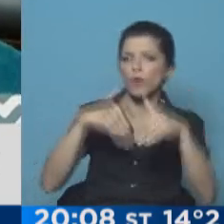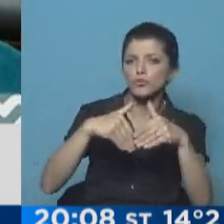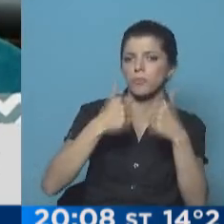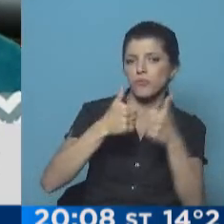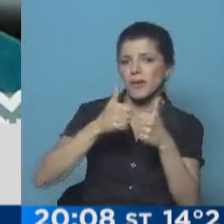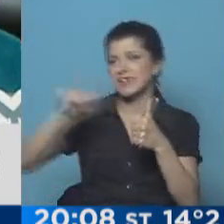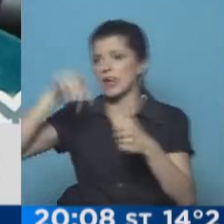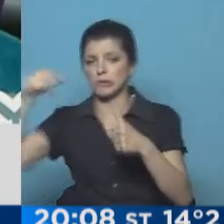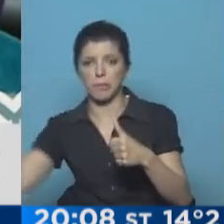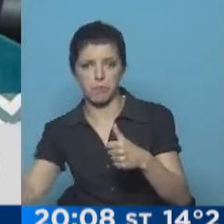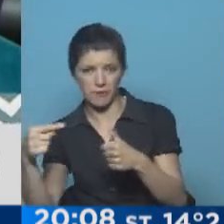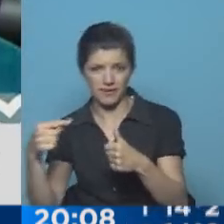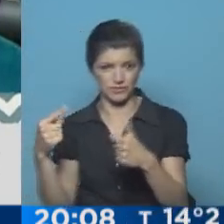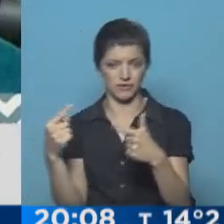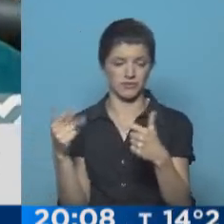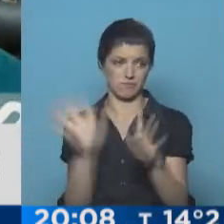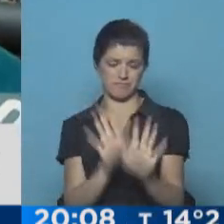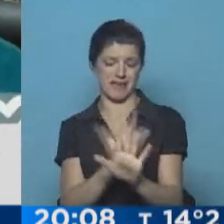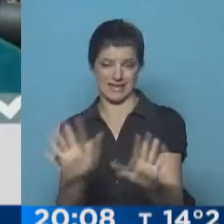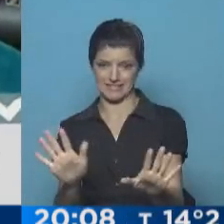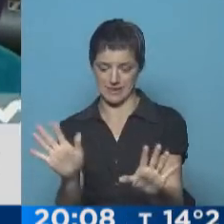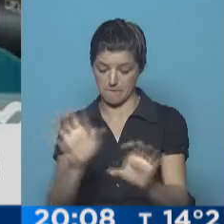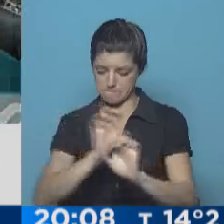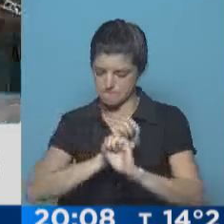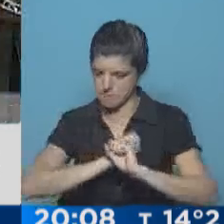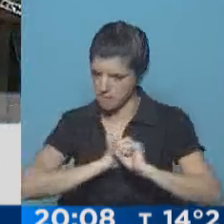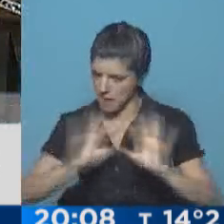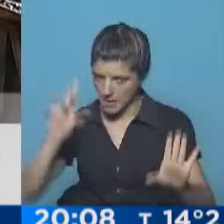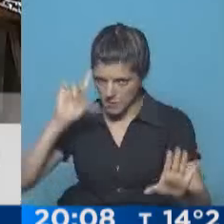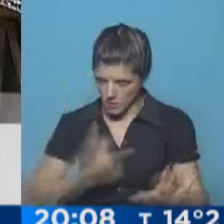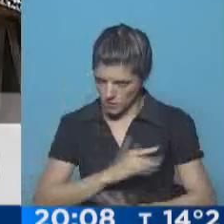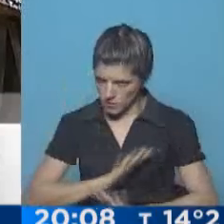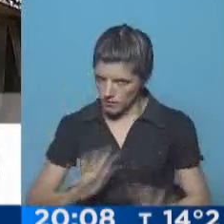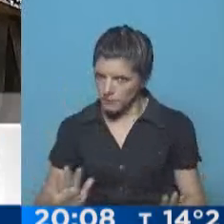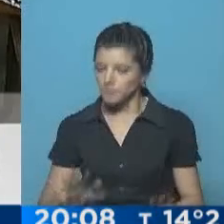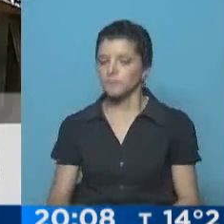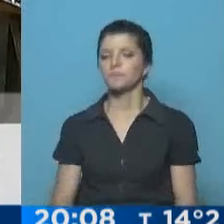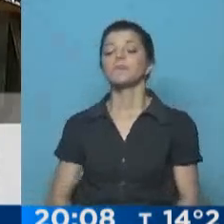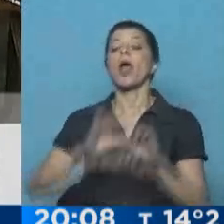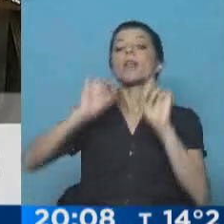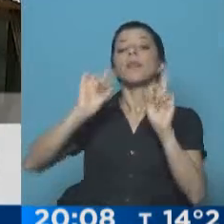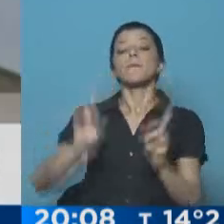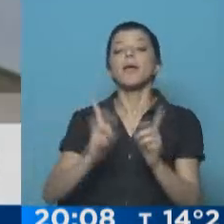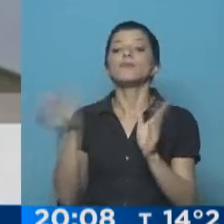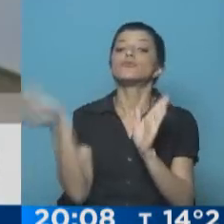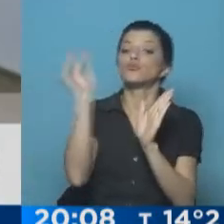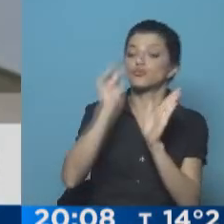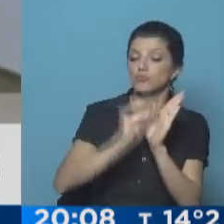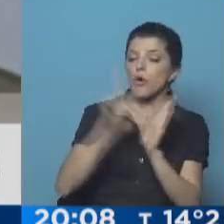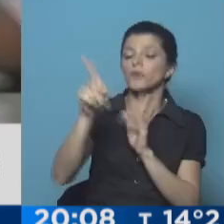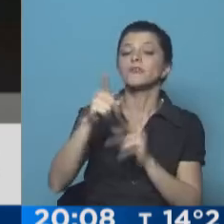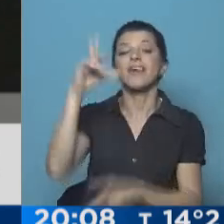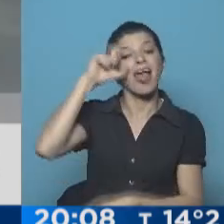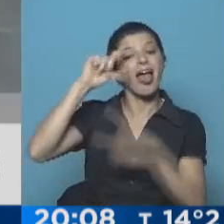el otro, dos veces muy difícil que se vea una cosa tan grosera como la que se ve. También se sumó a las críticas el ex juez de la